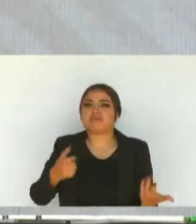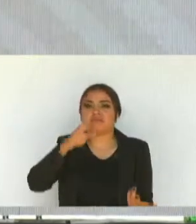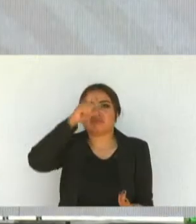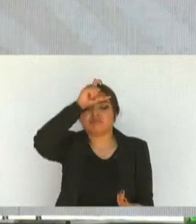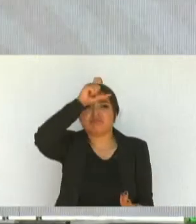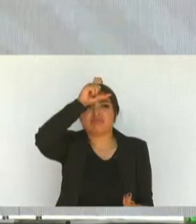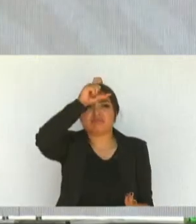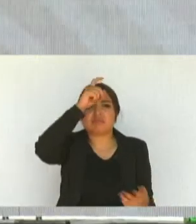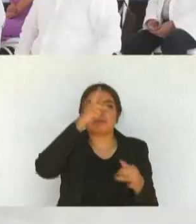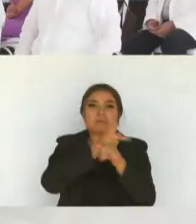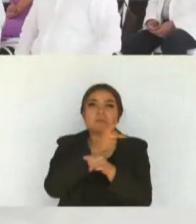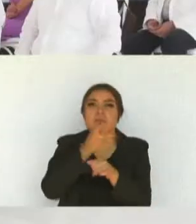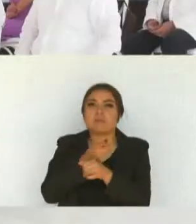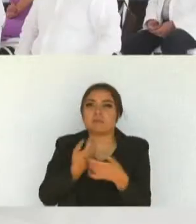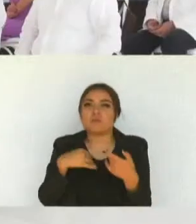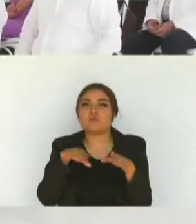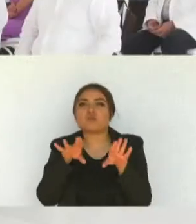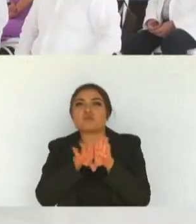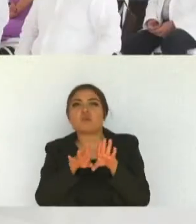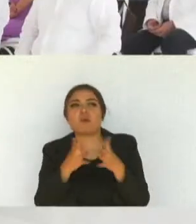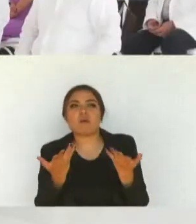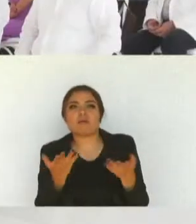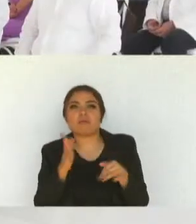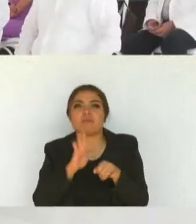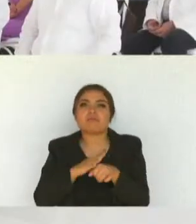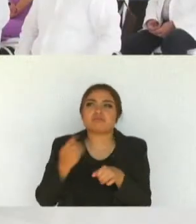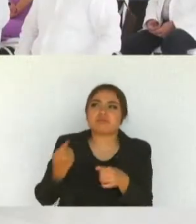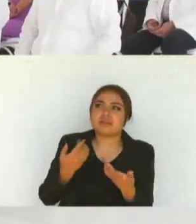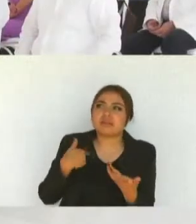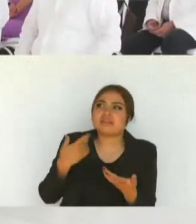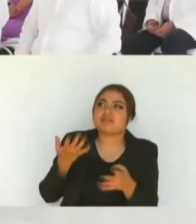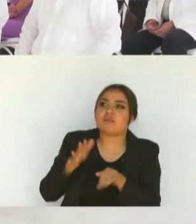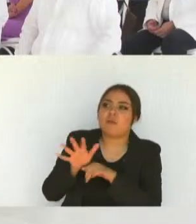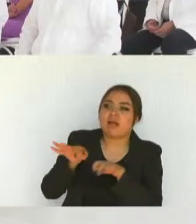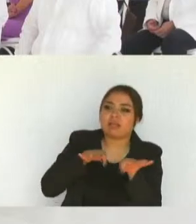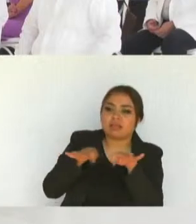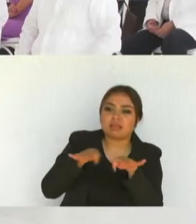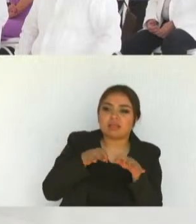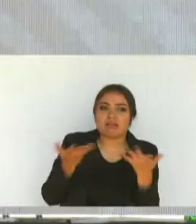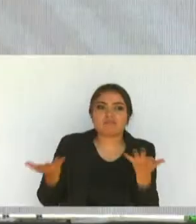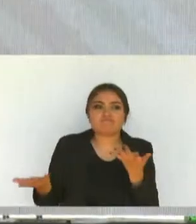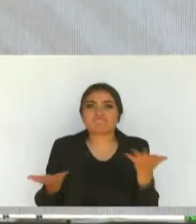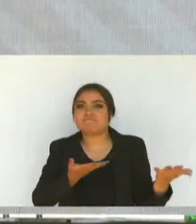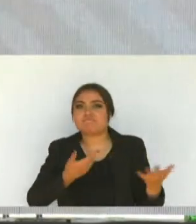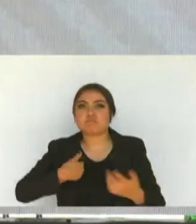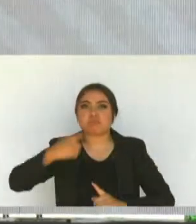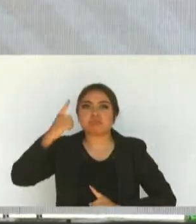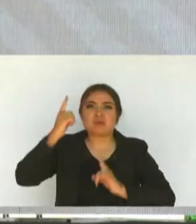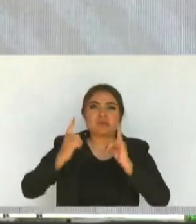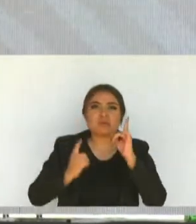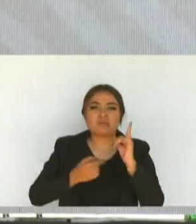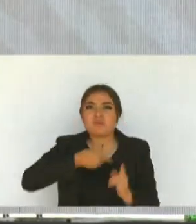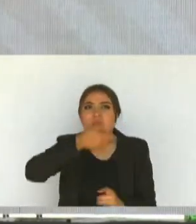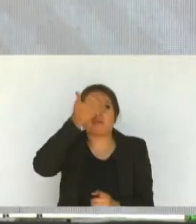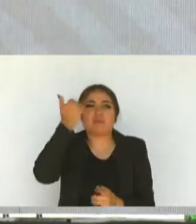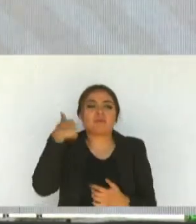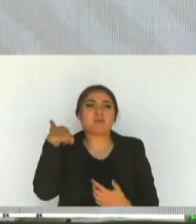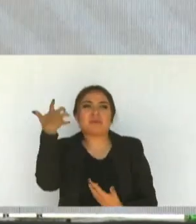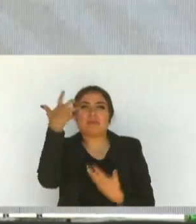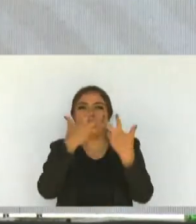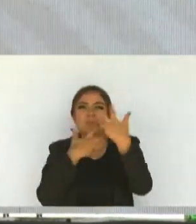realmente, ni la intensidad, ni qué debíamos hacer primero ni qué después, porque nos faltaba